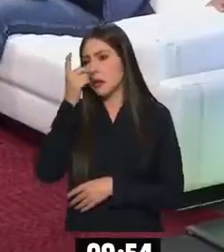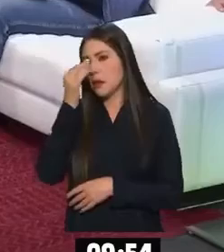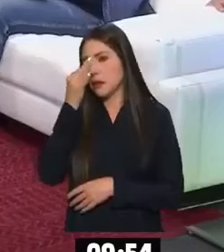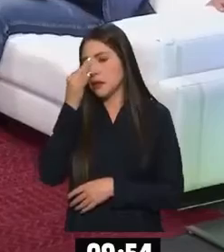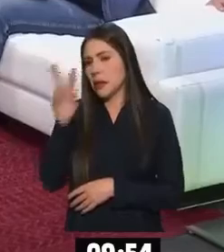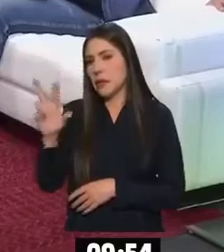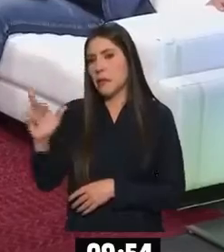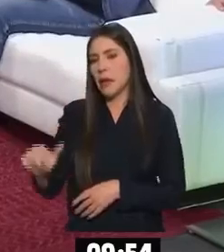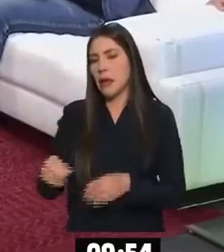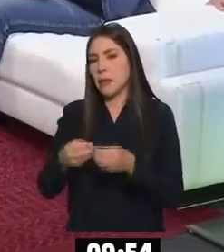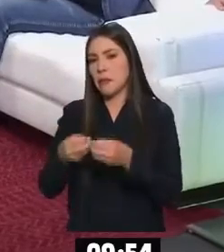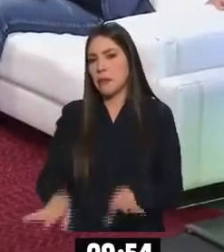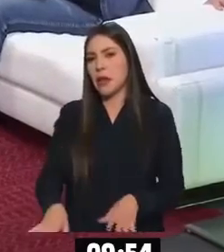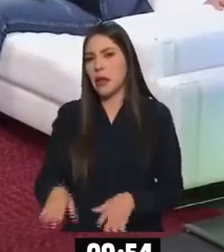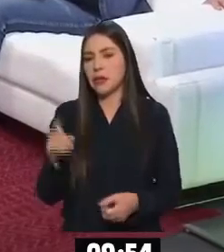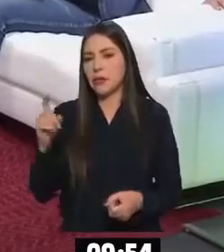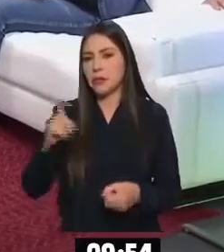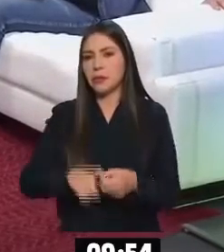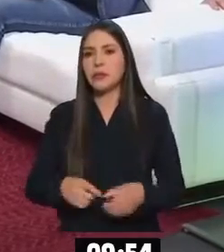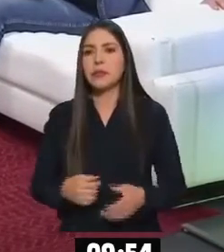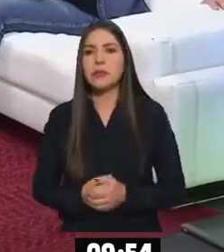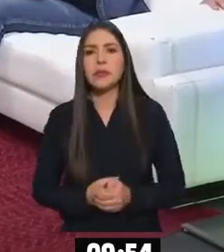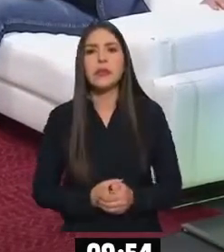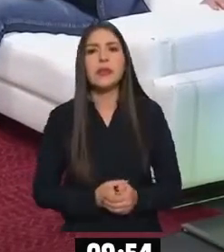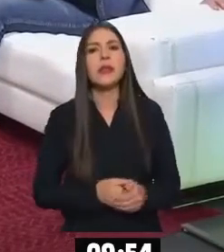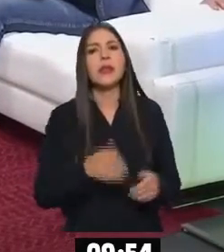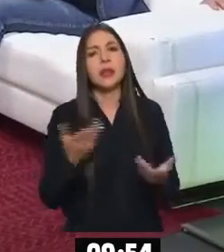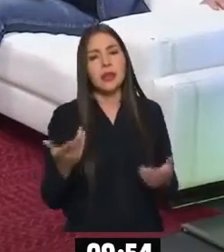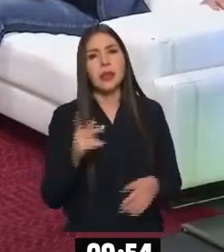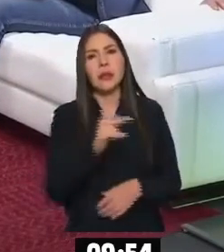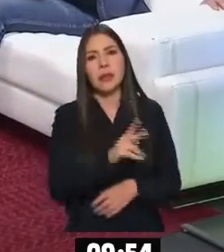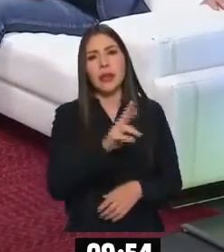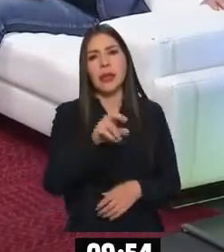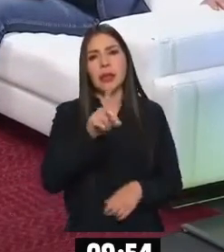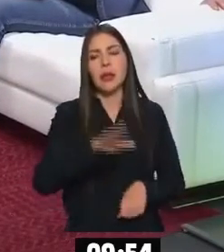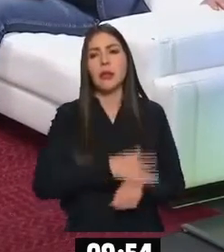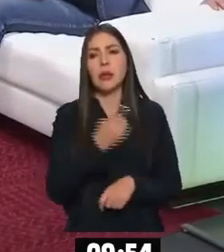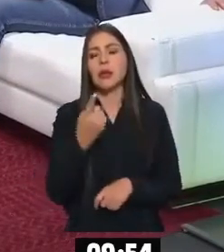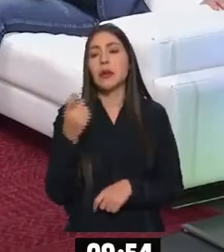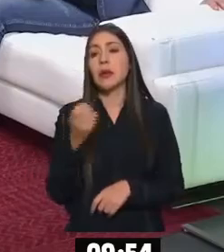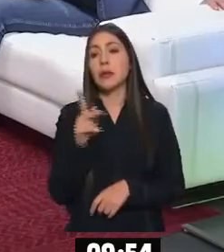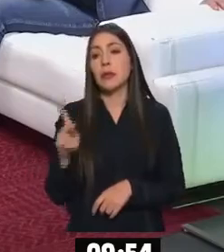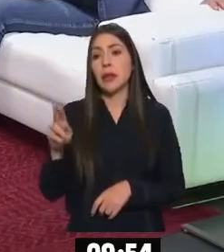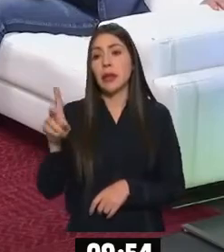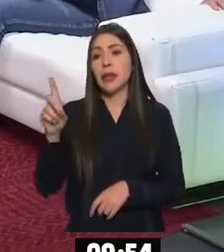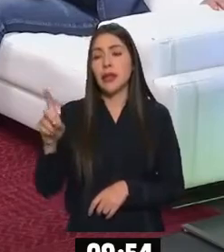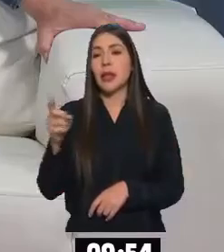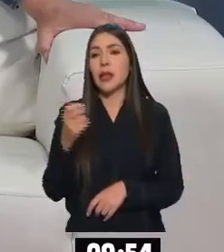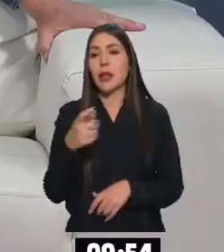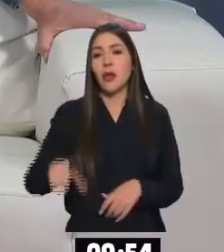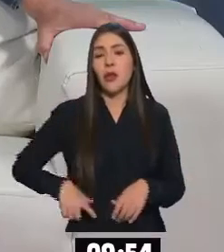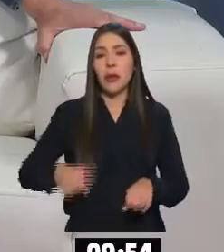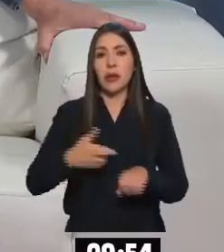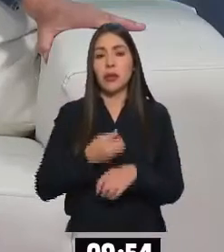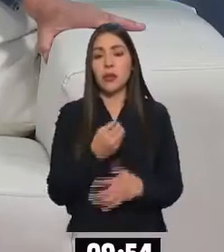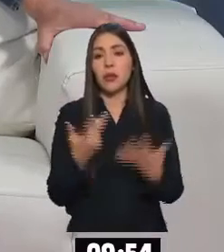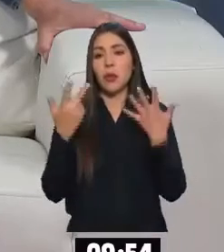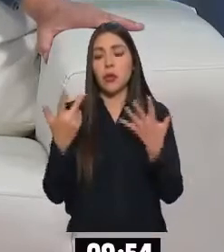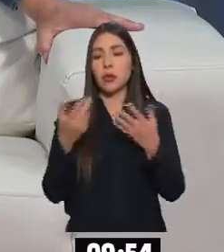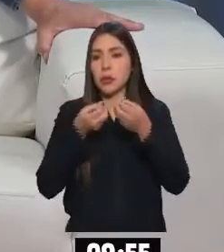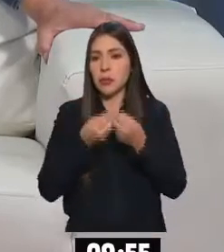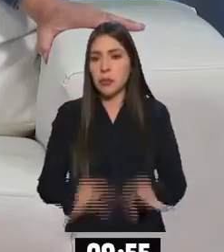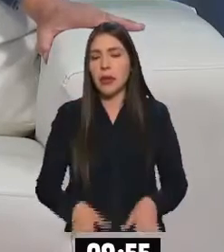bomba, ¿no? ¿Qué partido puede perder el registro y por qué el PRD? Claro, y en el PRI, acuérdense, 8 gobernaturas perdidas, Sí. y además hay una